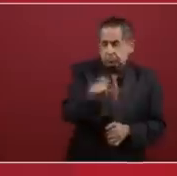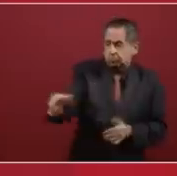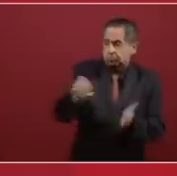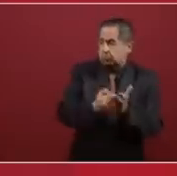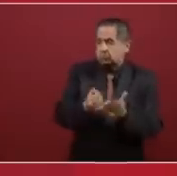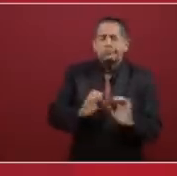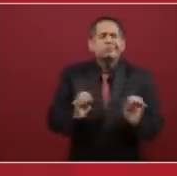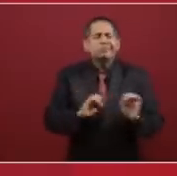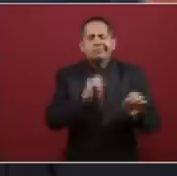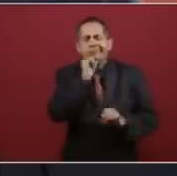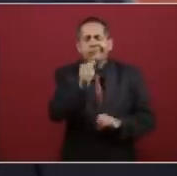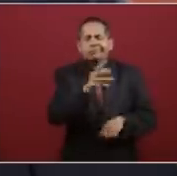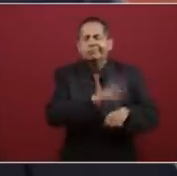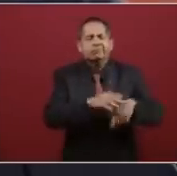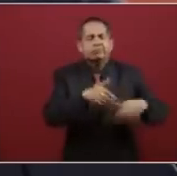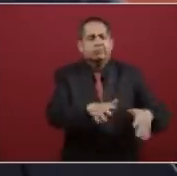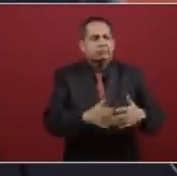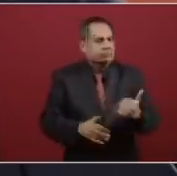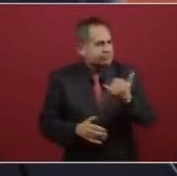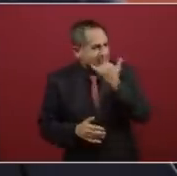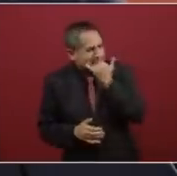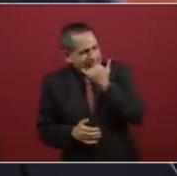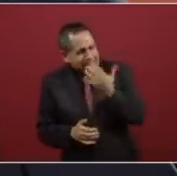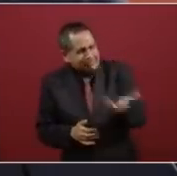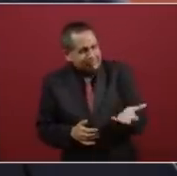Esto no se daba en otros países.